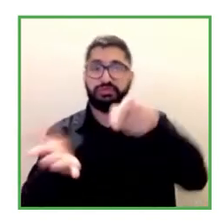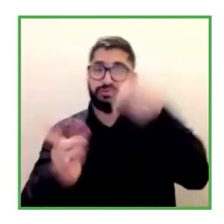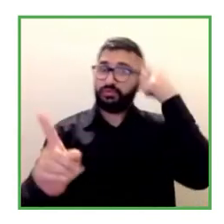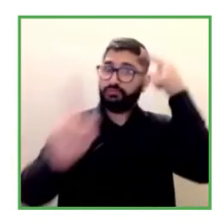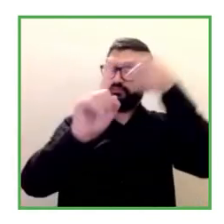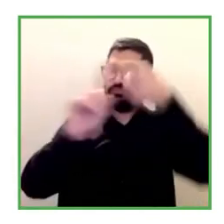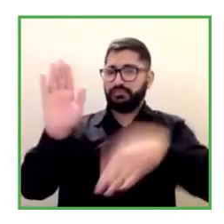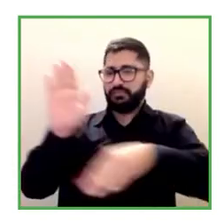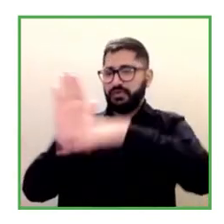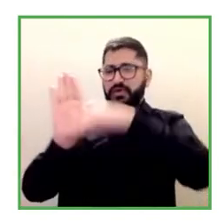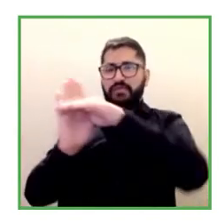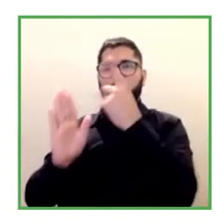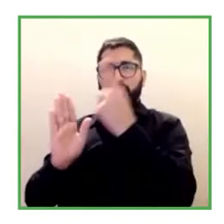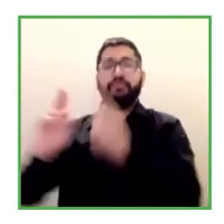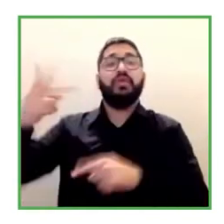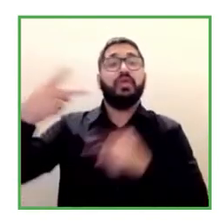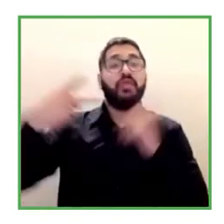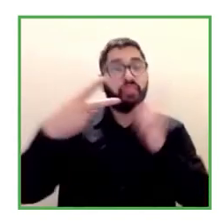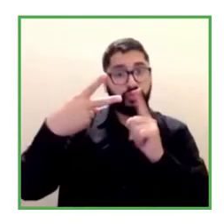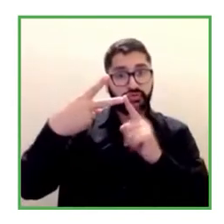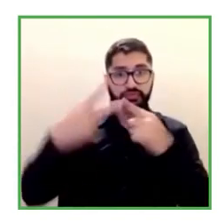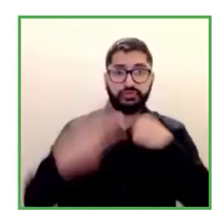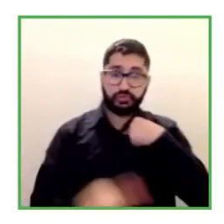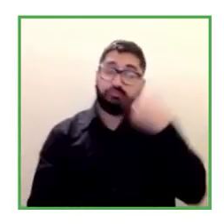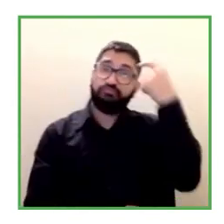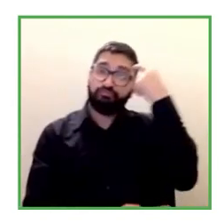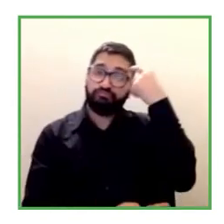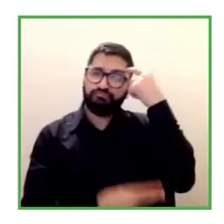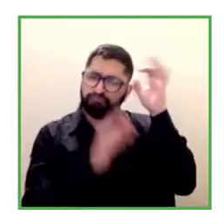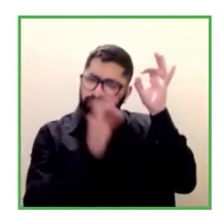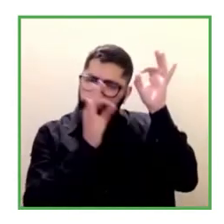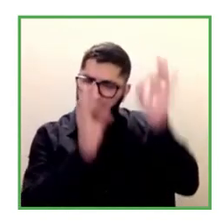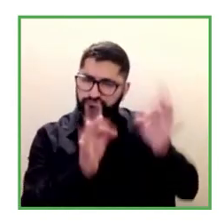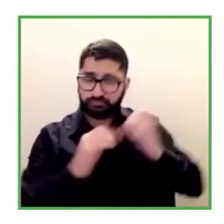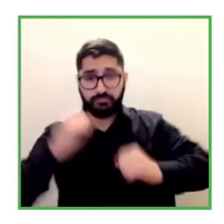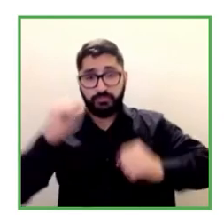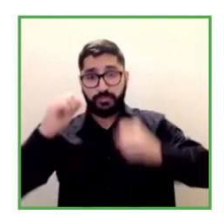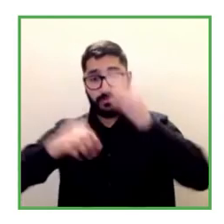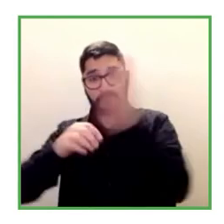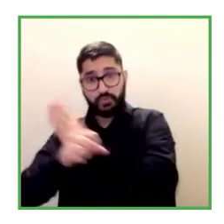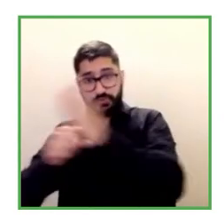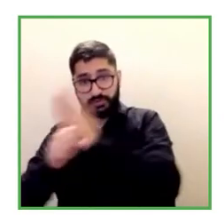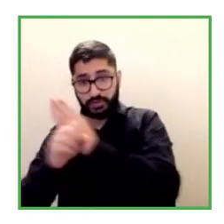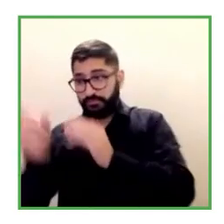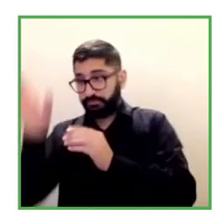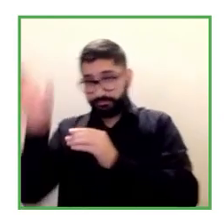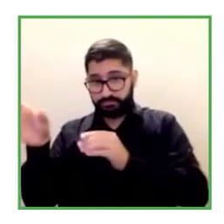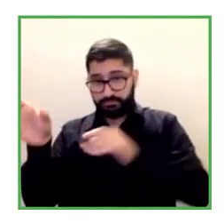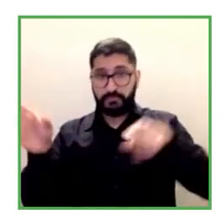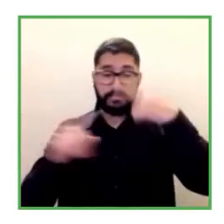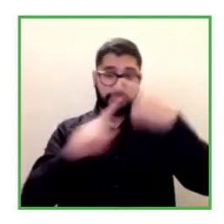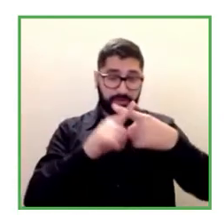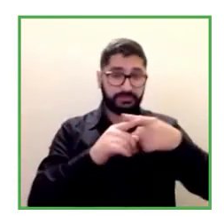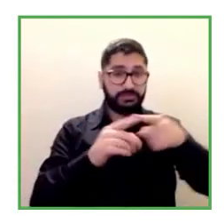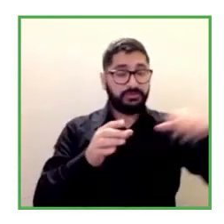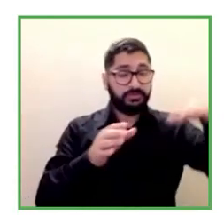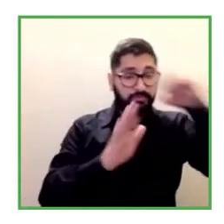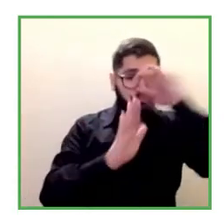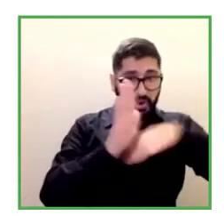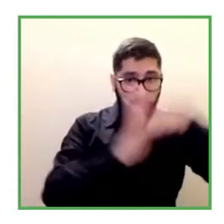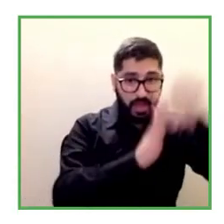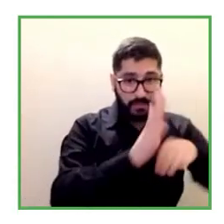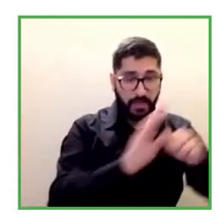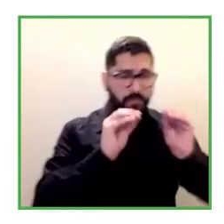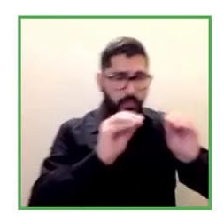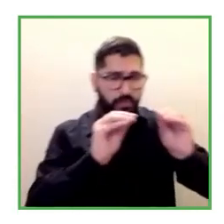empresas también tienen que, en conjunto con las personas con discapacidad, diseñar programas de formación y desarrollo. O sea, como dice Alejandra,